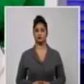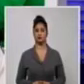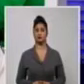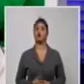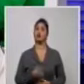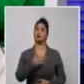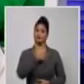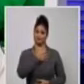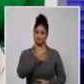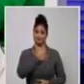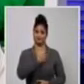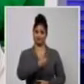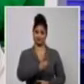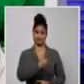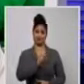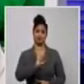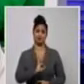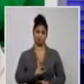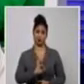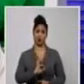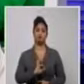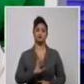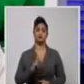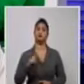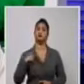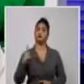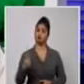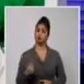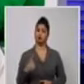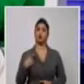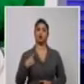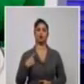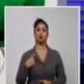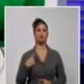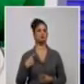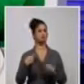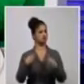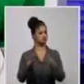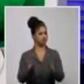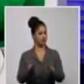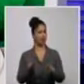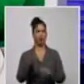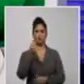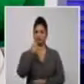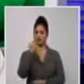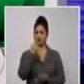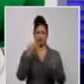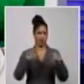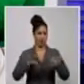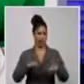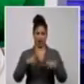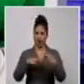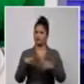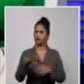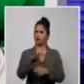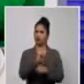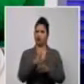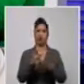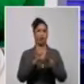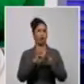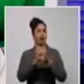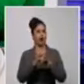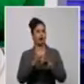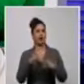lamentablemente, a pesar del protocolo apropiado para este cuadro clínico,